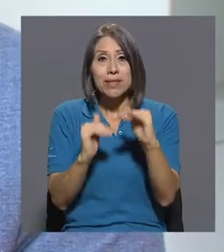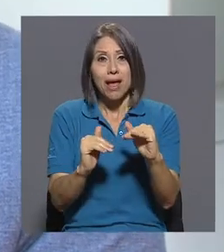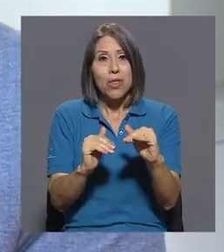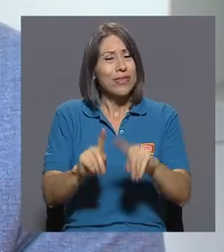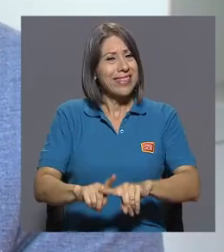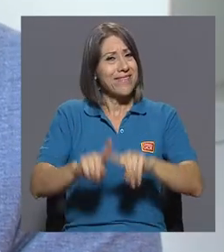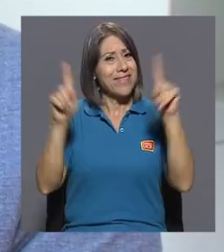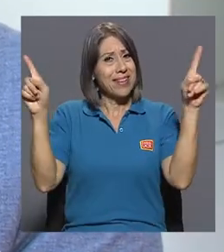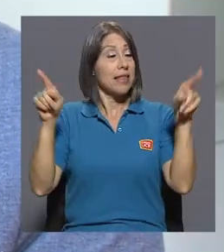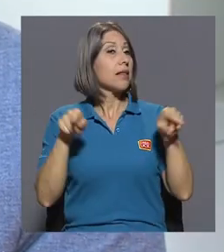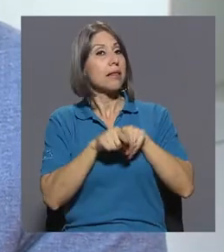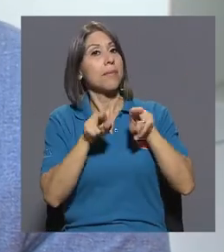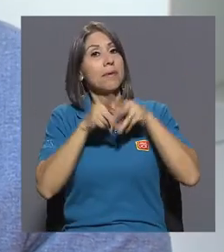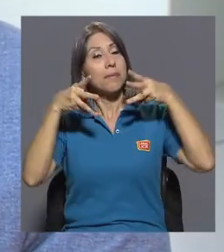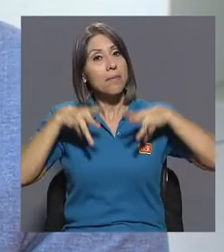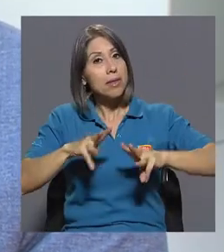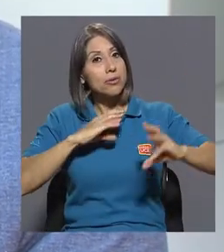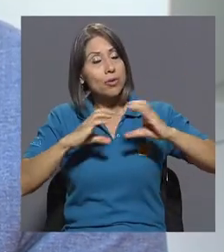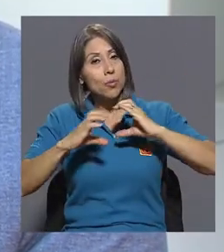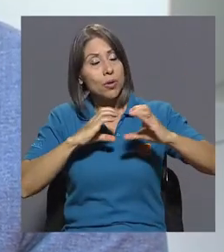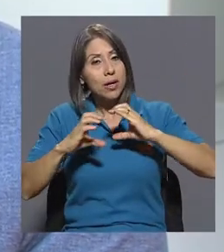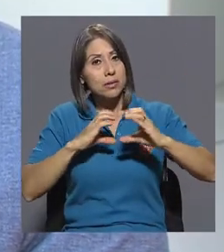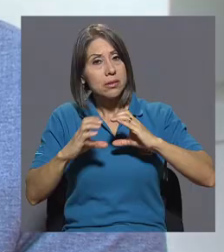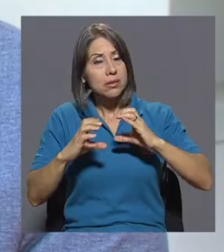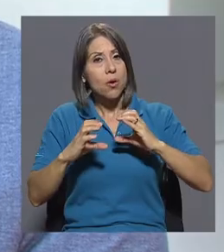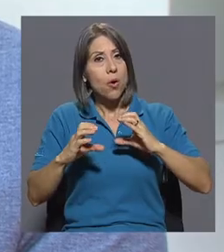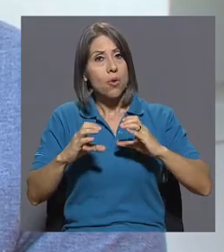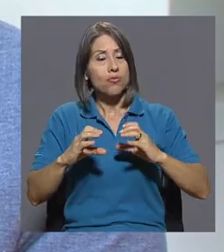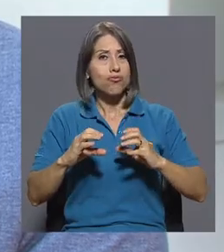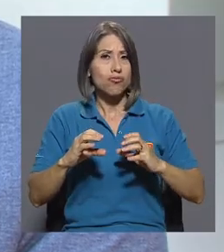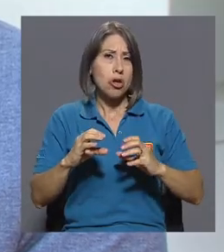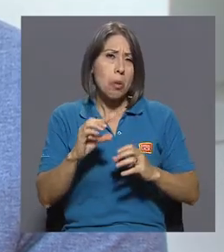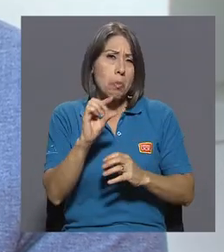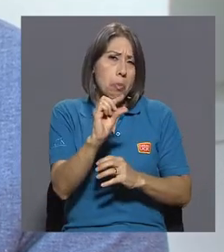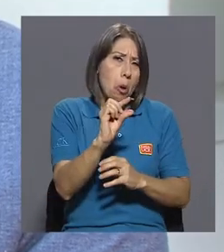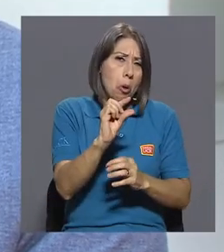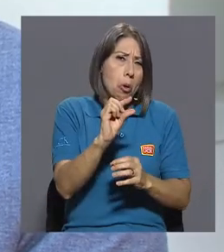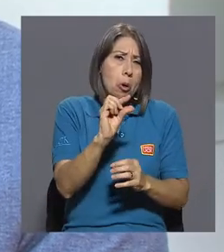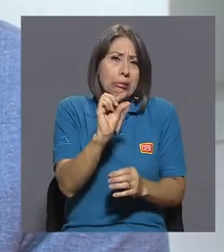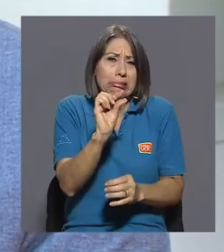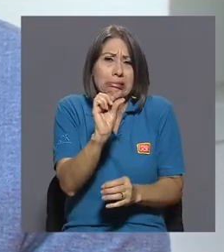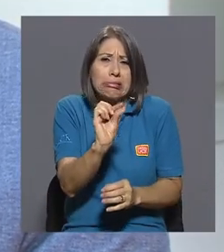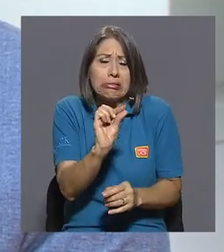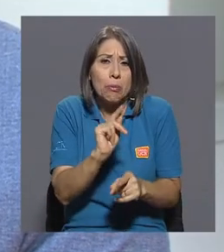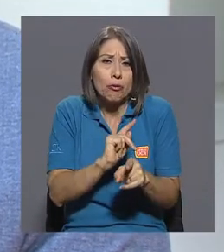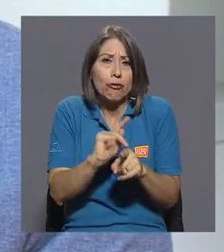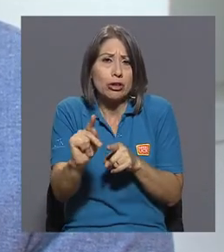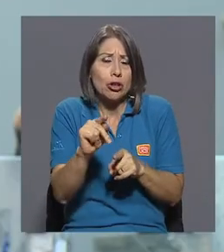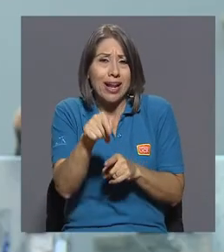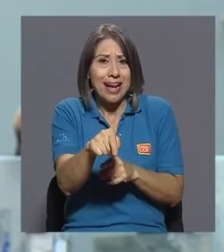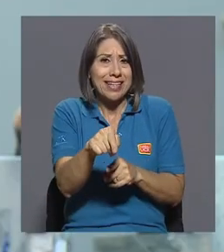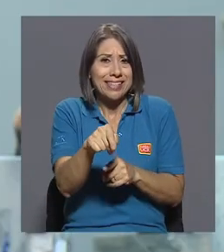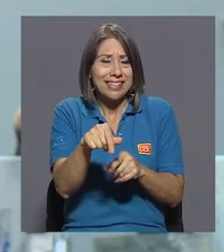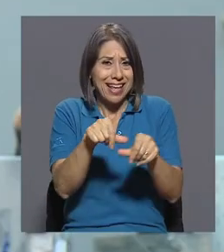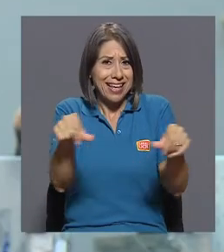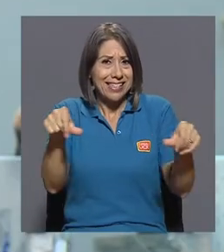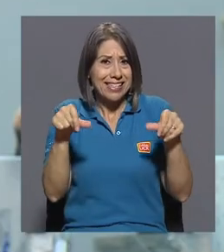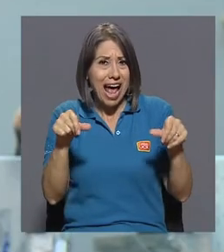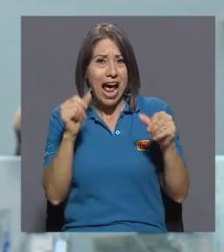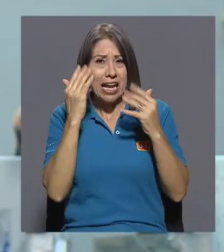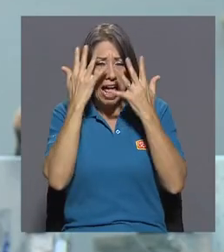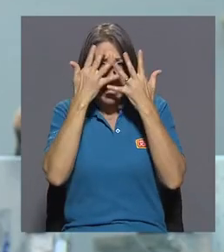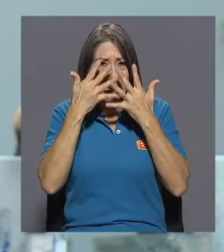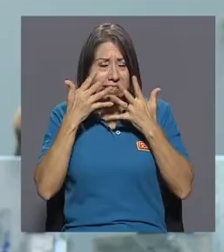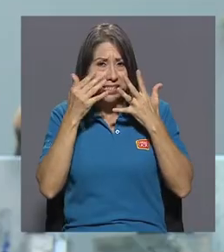medios de comunicación entonces eran poco o casi mínimamente profesionales en esa área estética, digamos. Sí, todavía no había entrado